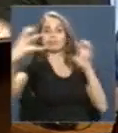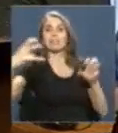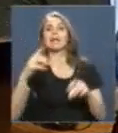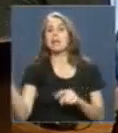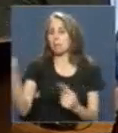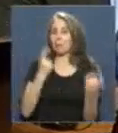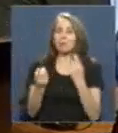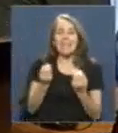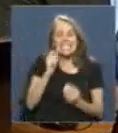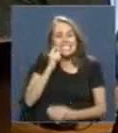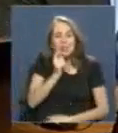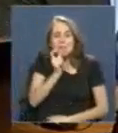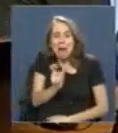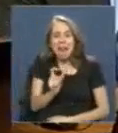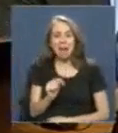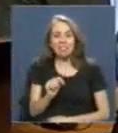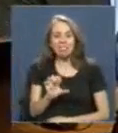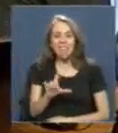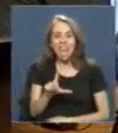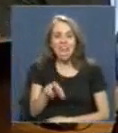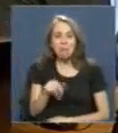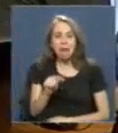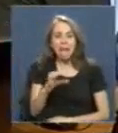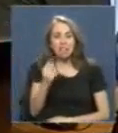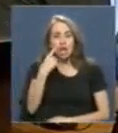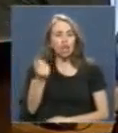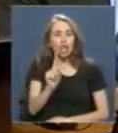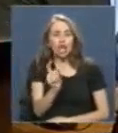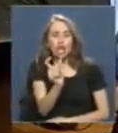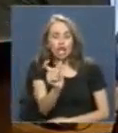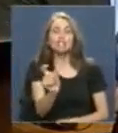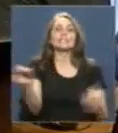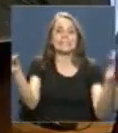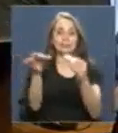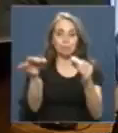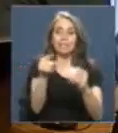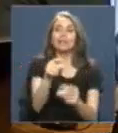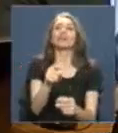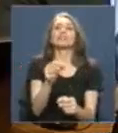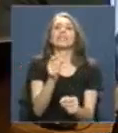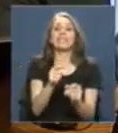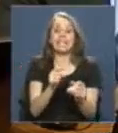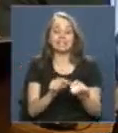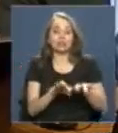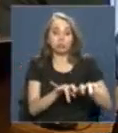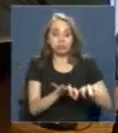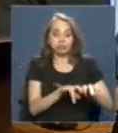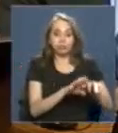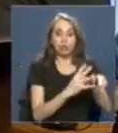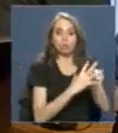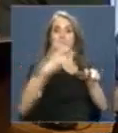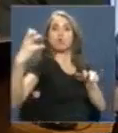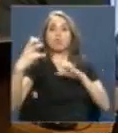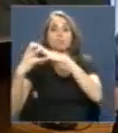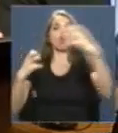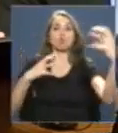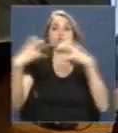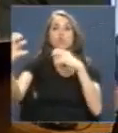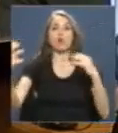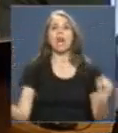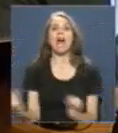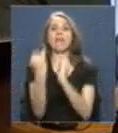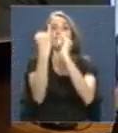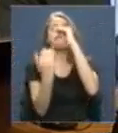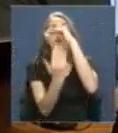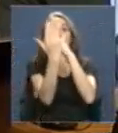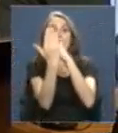telemática, esa es la definición. Y esto va a permitir, señora Presidenta, que el Congreso Nacional pueda